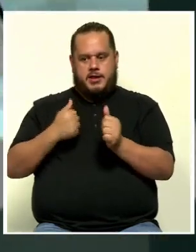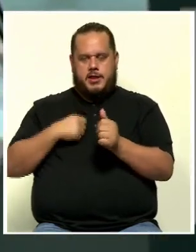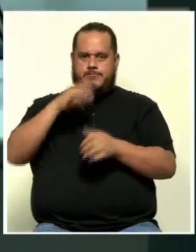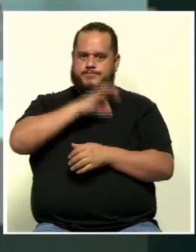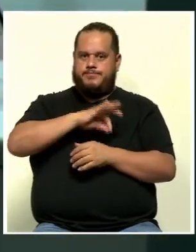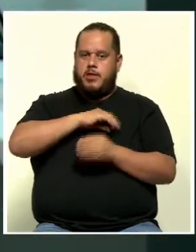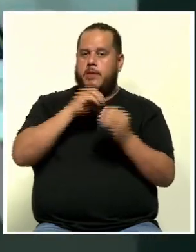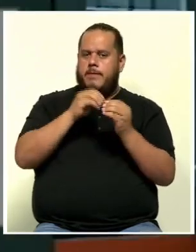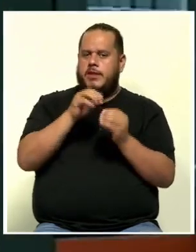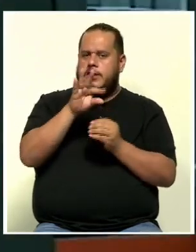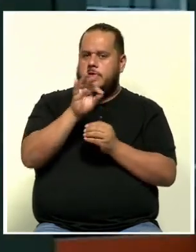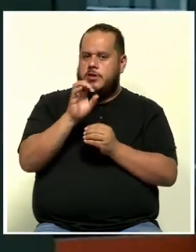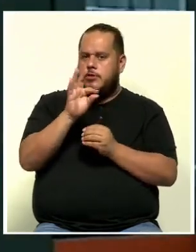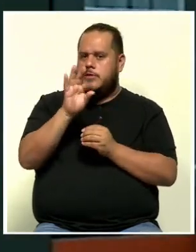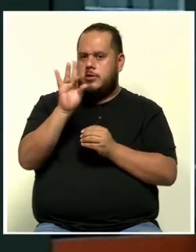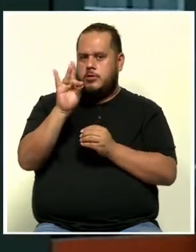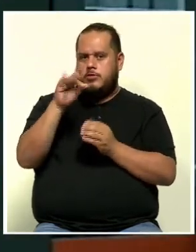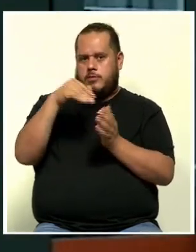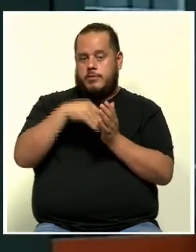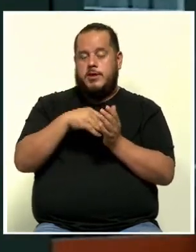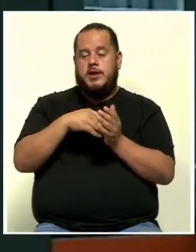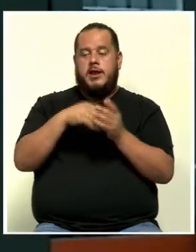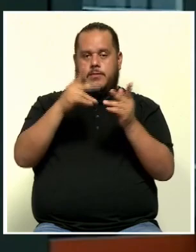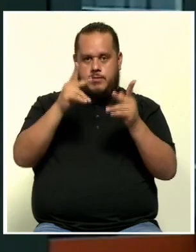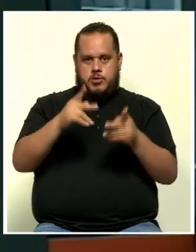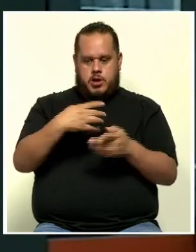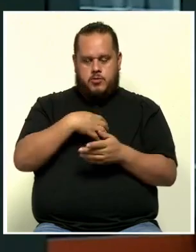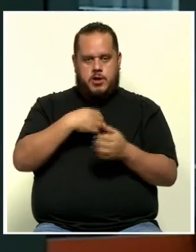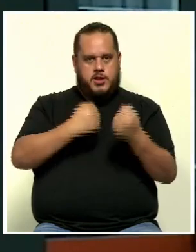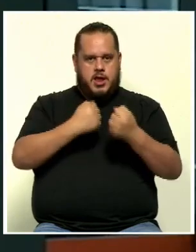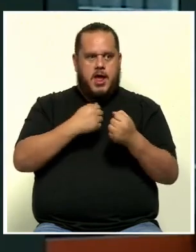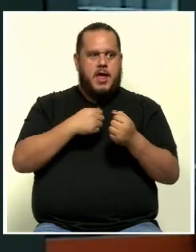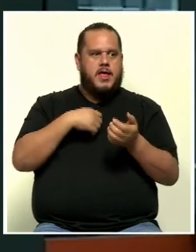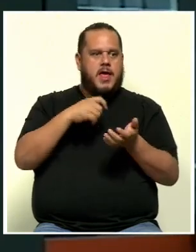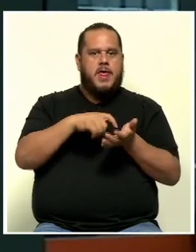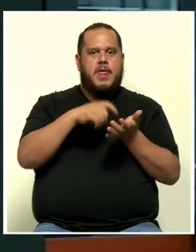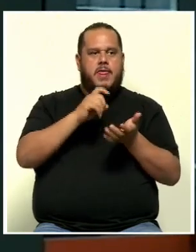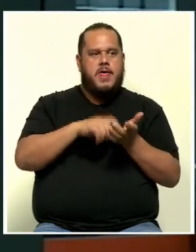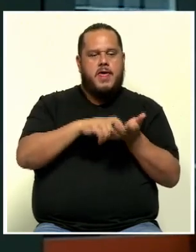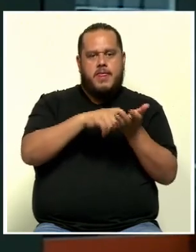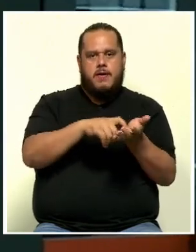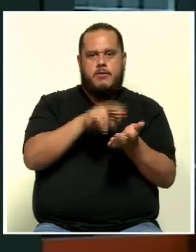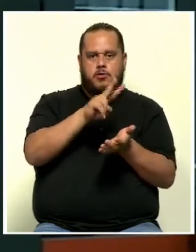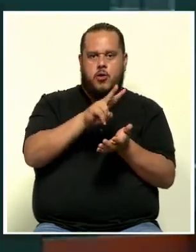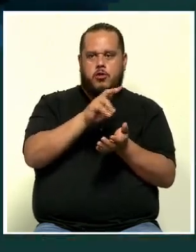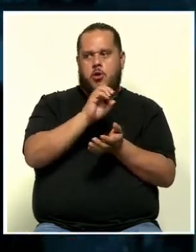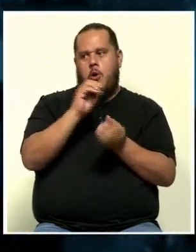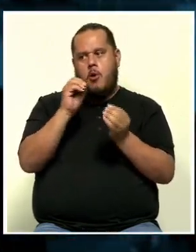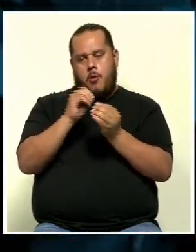de 998,000 propietarios que deben 2 o más derechos de circulación.